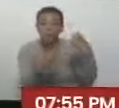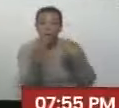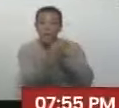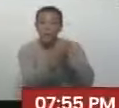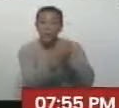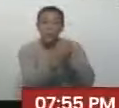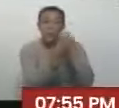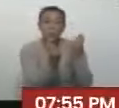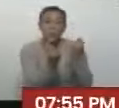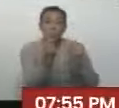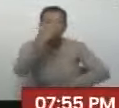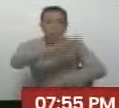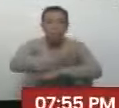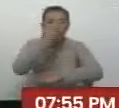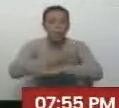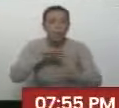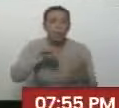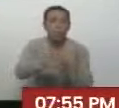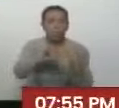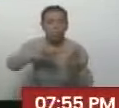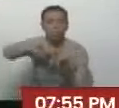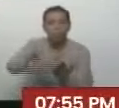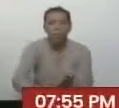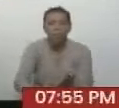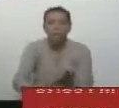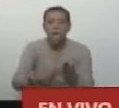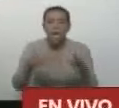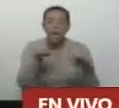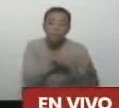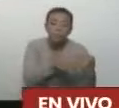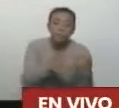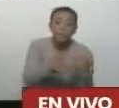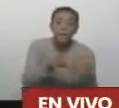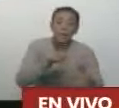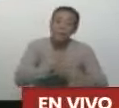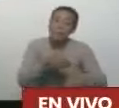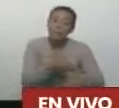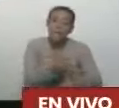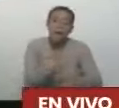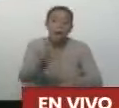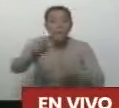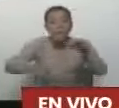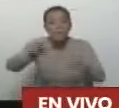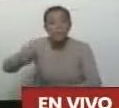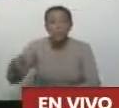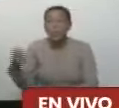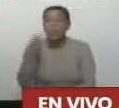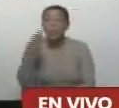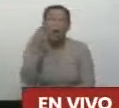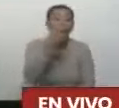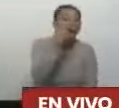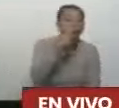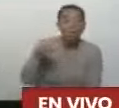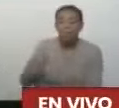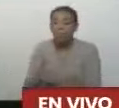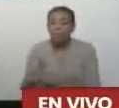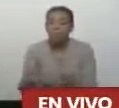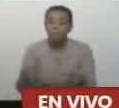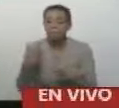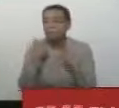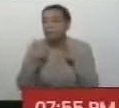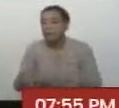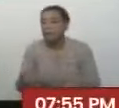arrollamiento en el mundo. Y el parking es porque tarda mucho la gente buscando un puesto en un parking o un